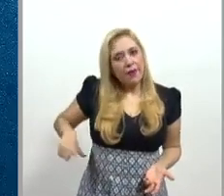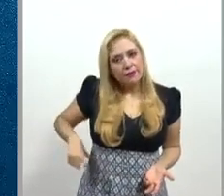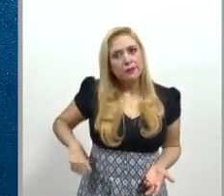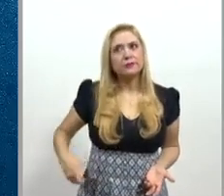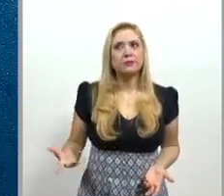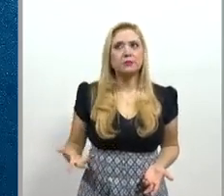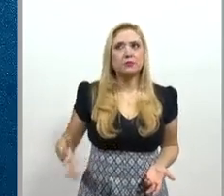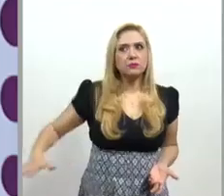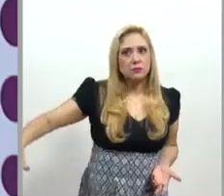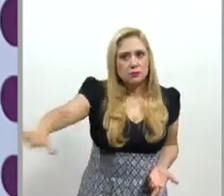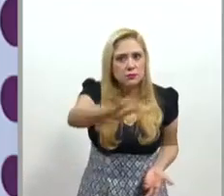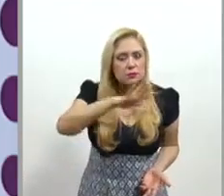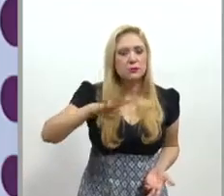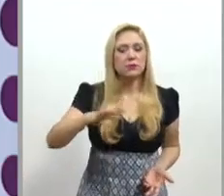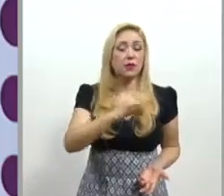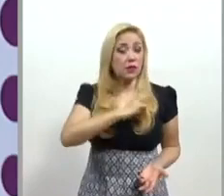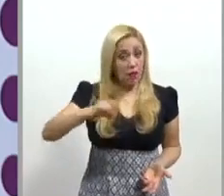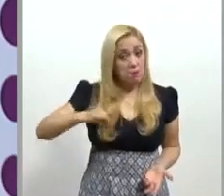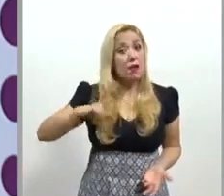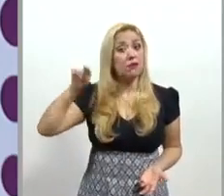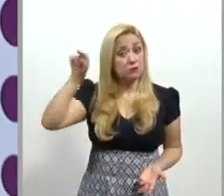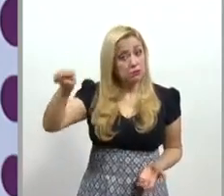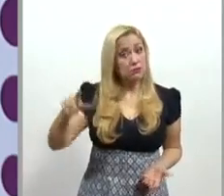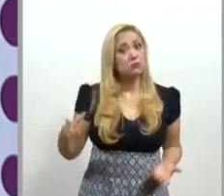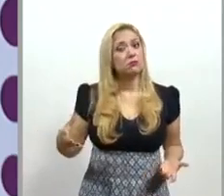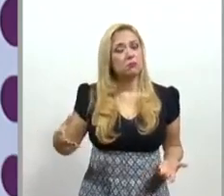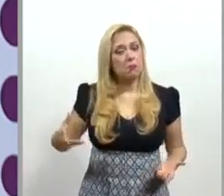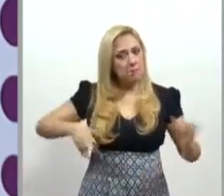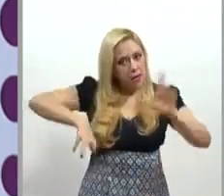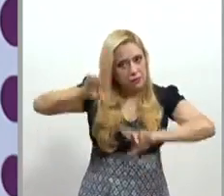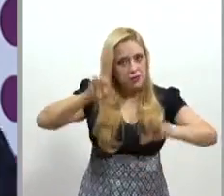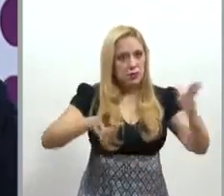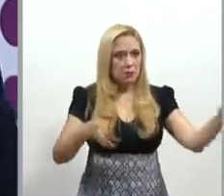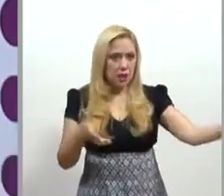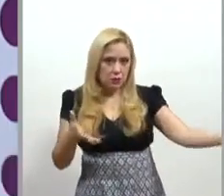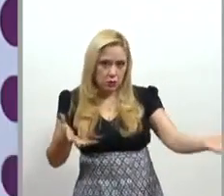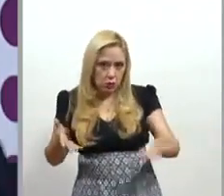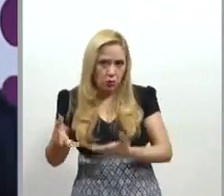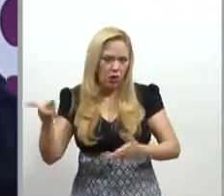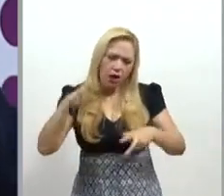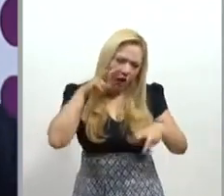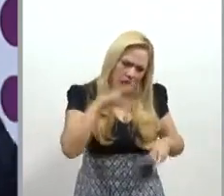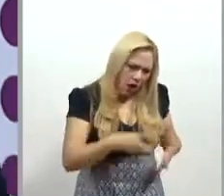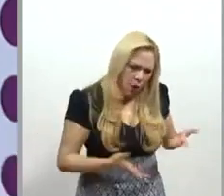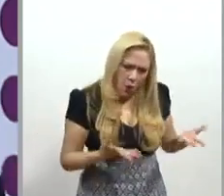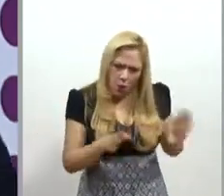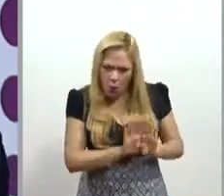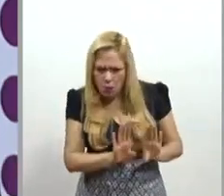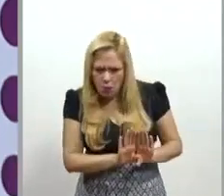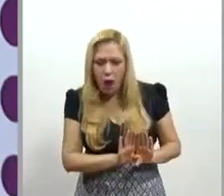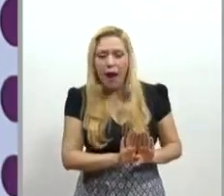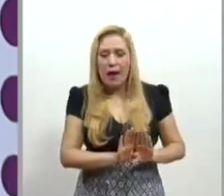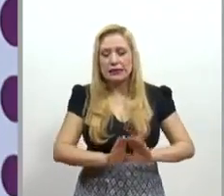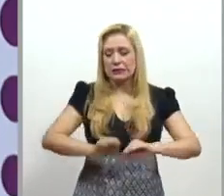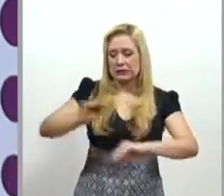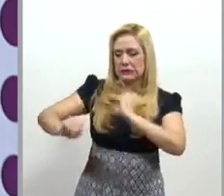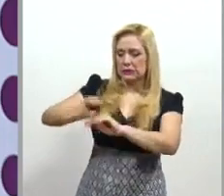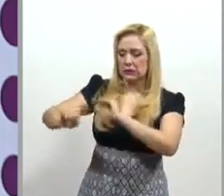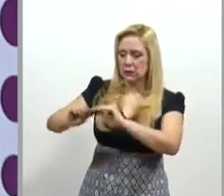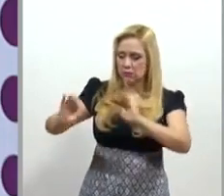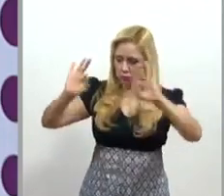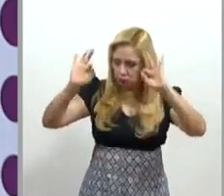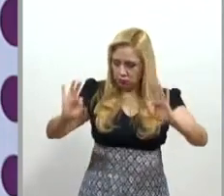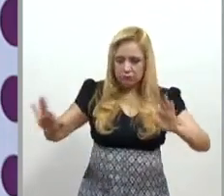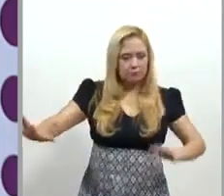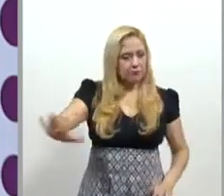donde tiene que haber un principio de participación pública, en donde el Estado genere el entorno adecuado para